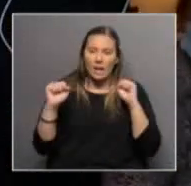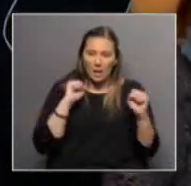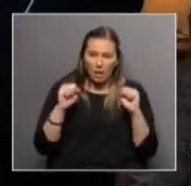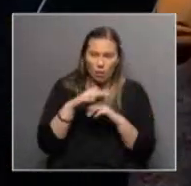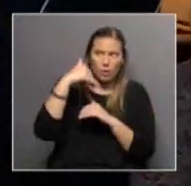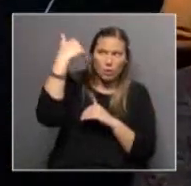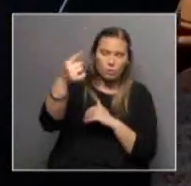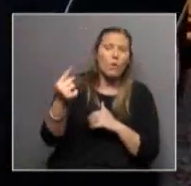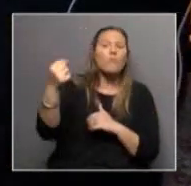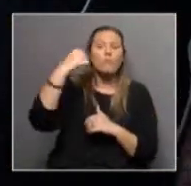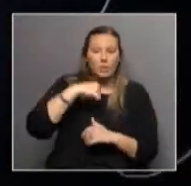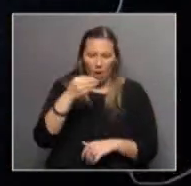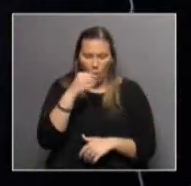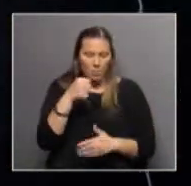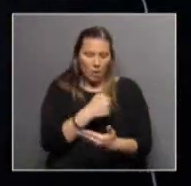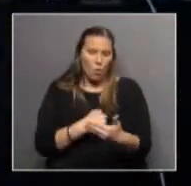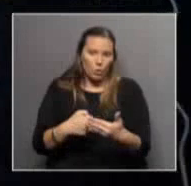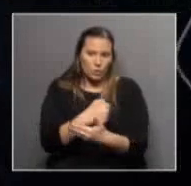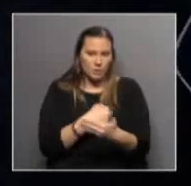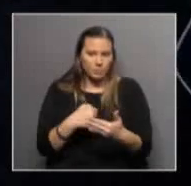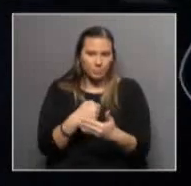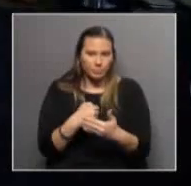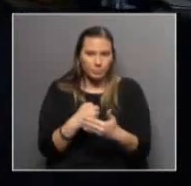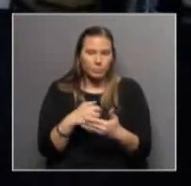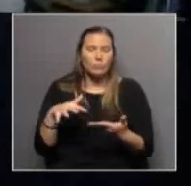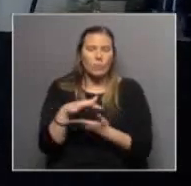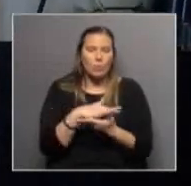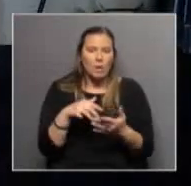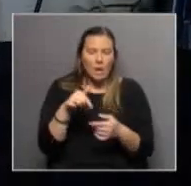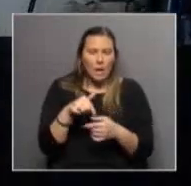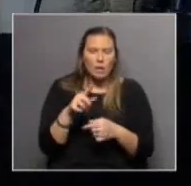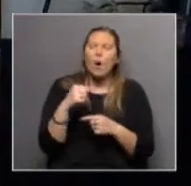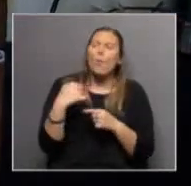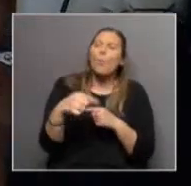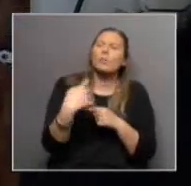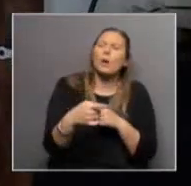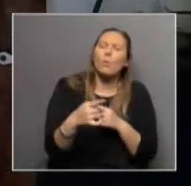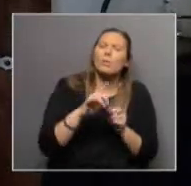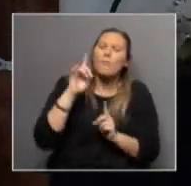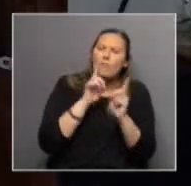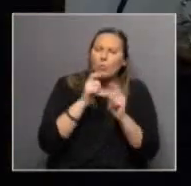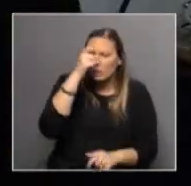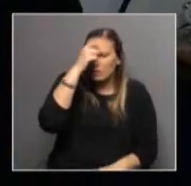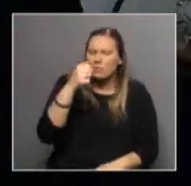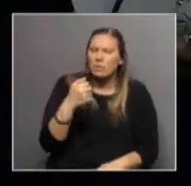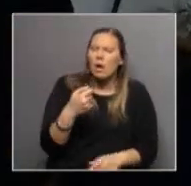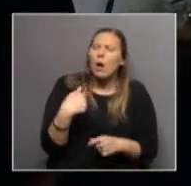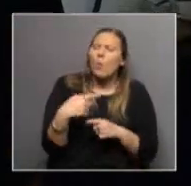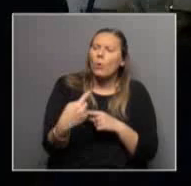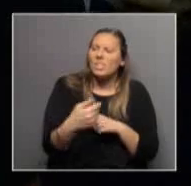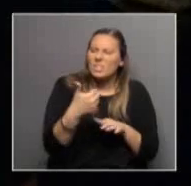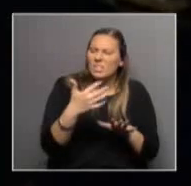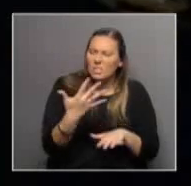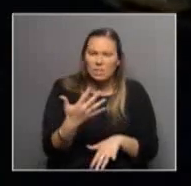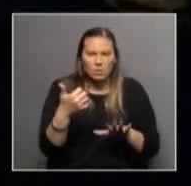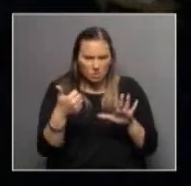viene gente para La Olla. Bien, para una ubicación gruesa, estamos acá, ¿cuántos cuadras de la Facultad de Ciencias, ponele? ¿Cinco o seis